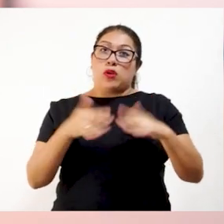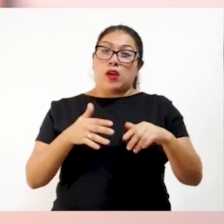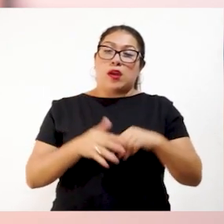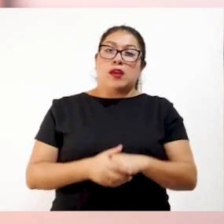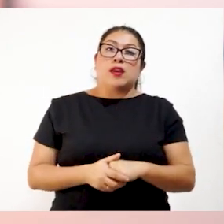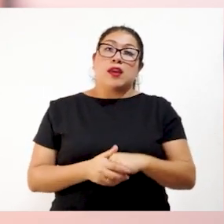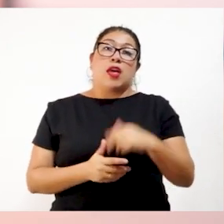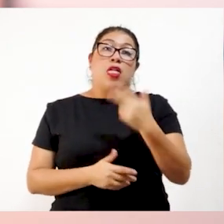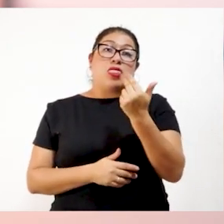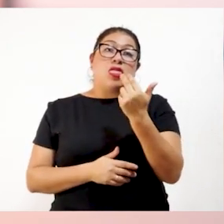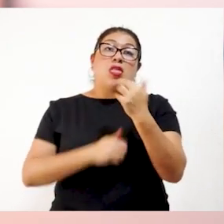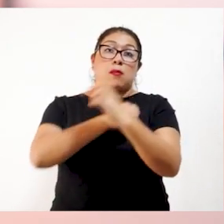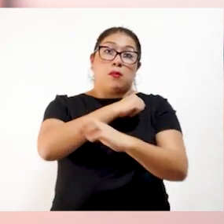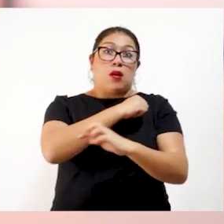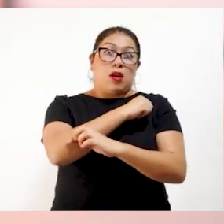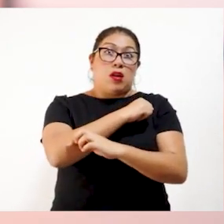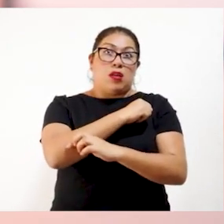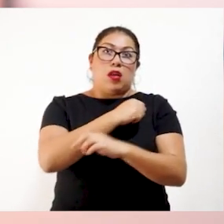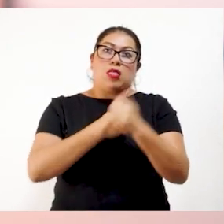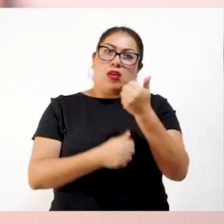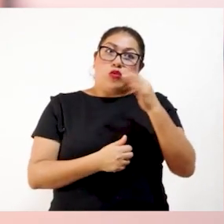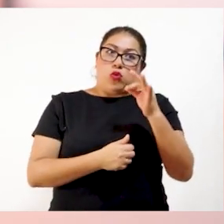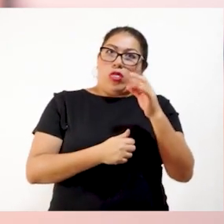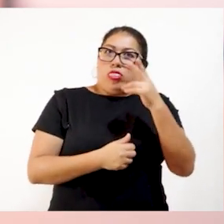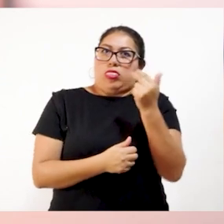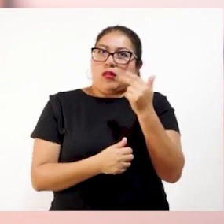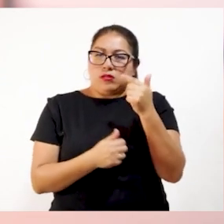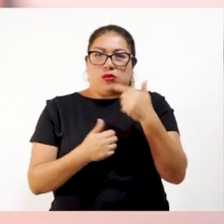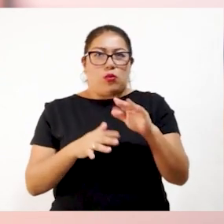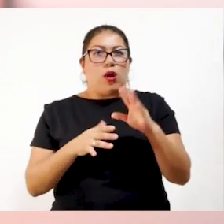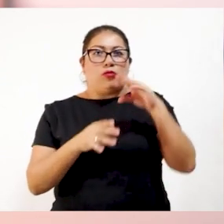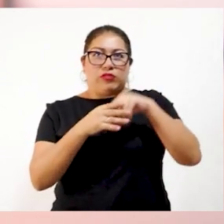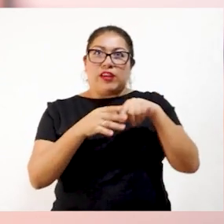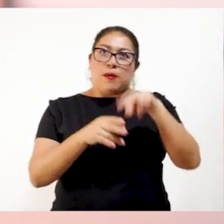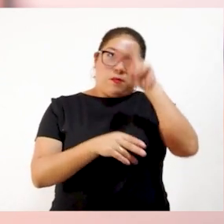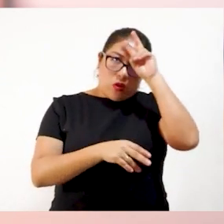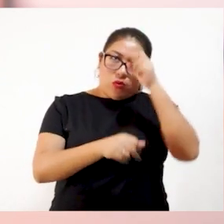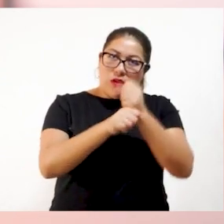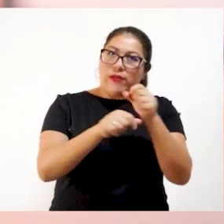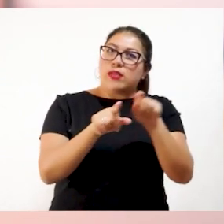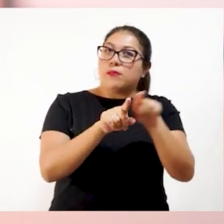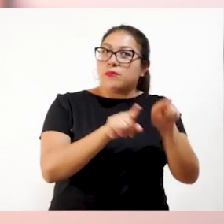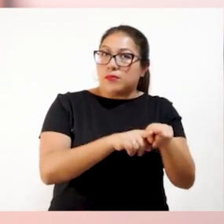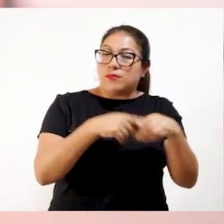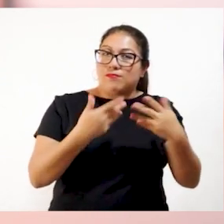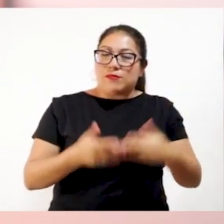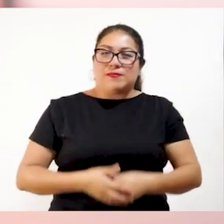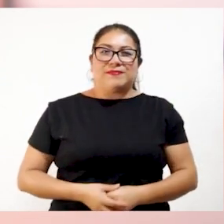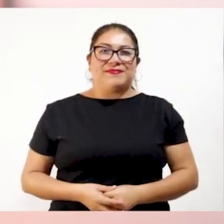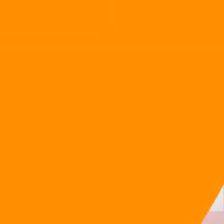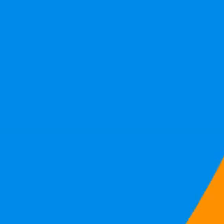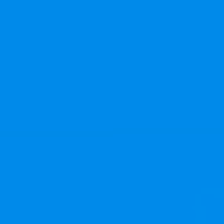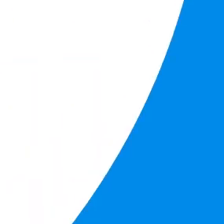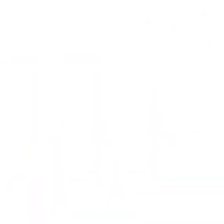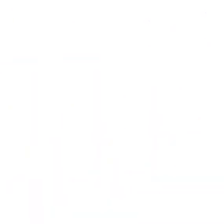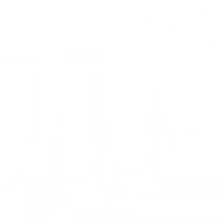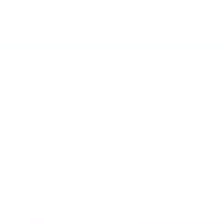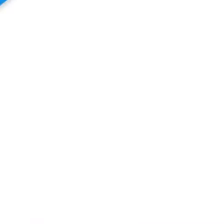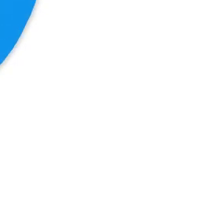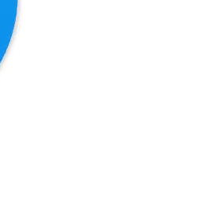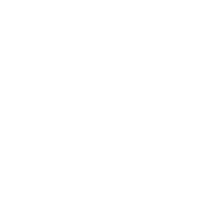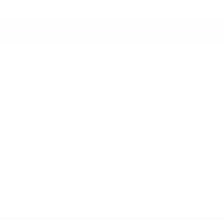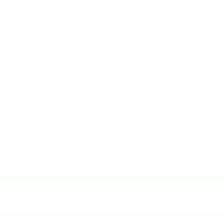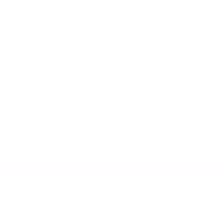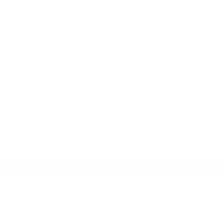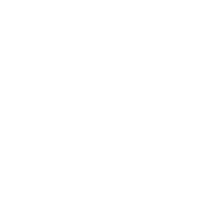presente ya en 13 países de los 19 en los que trabajamos, y Perú es uno de esos países.